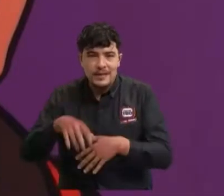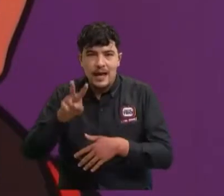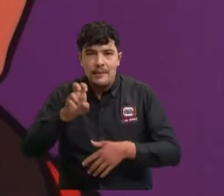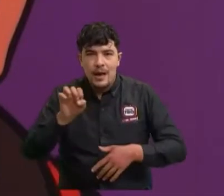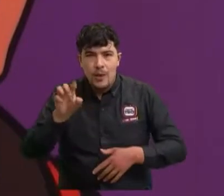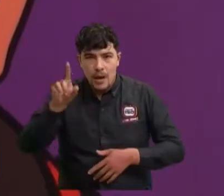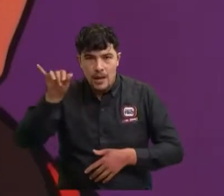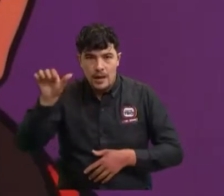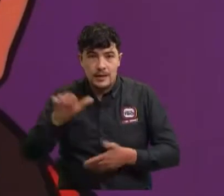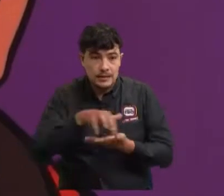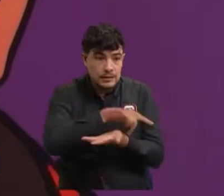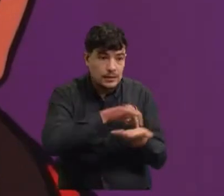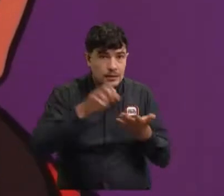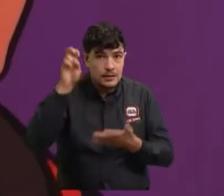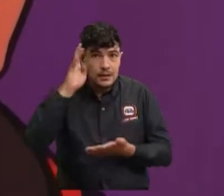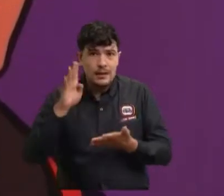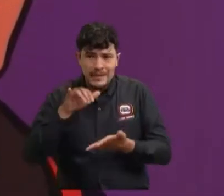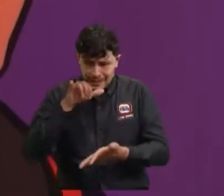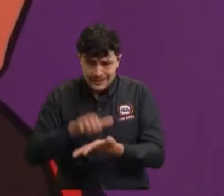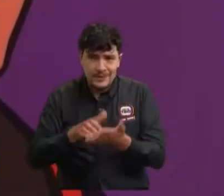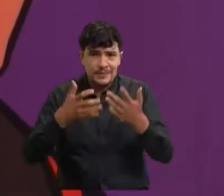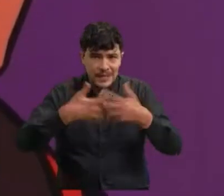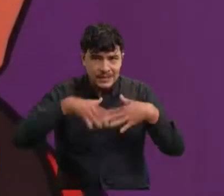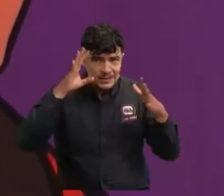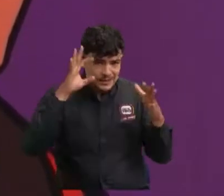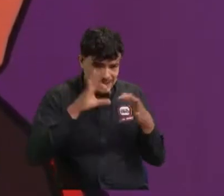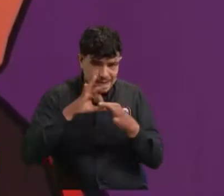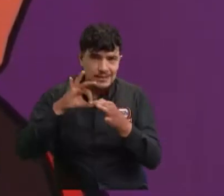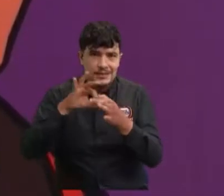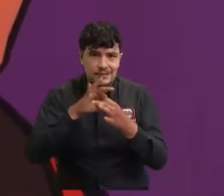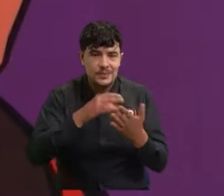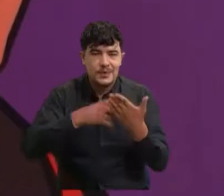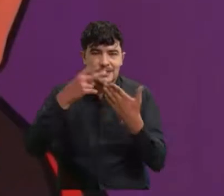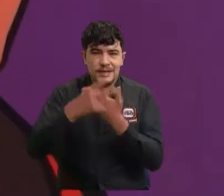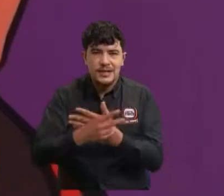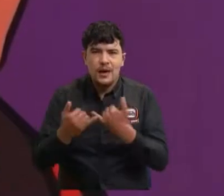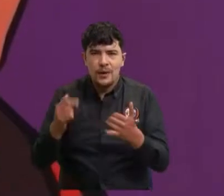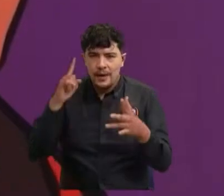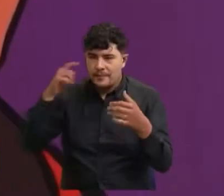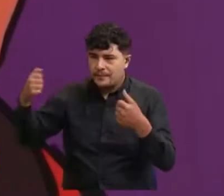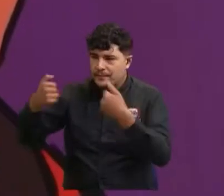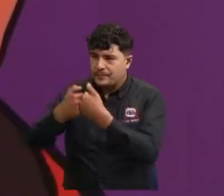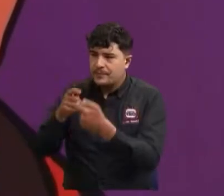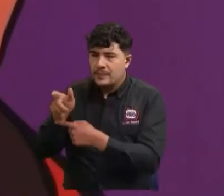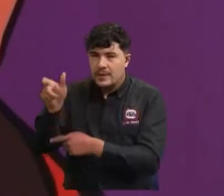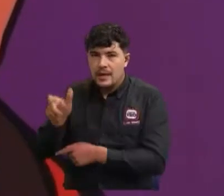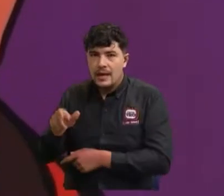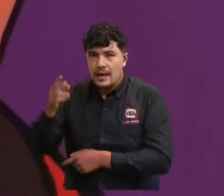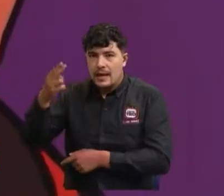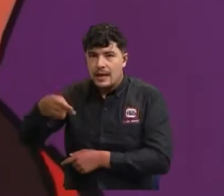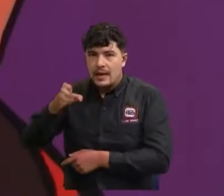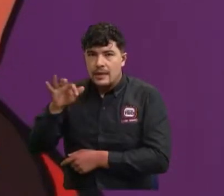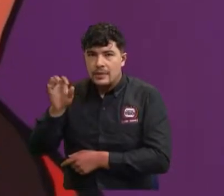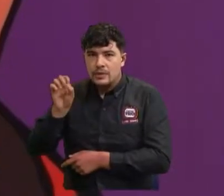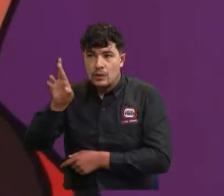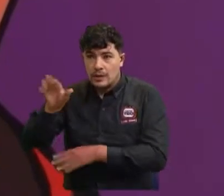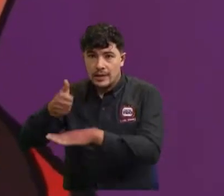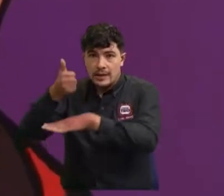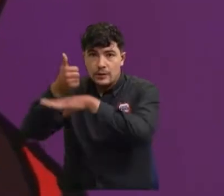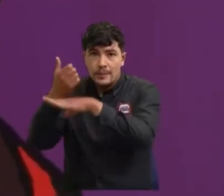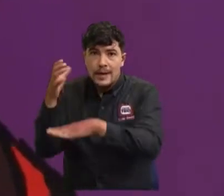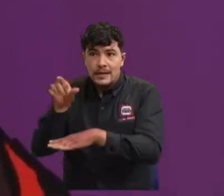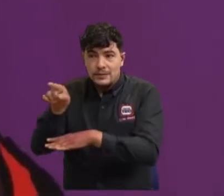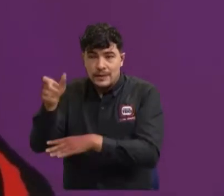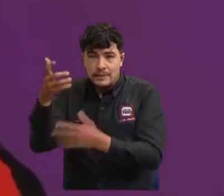ambos departamentos y es importante hablar de este tema porque a esta hora nos encontramos con Óscar García Poveda, director país de Veolia y Panamá.